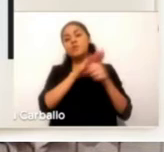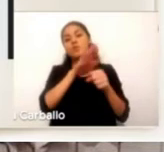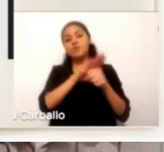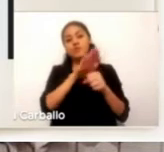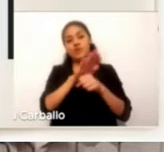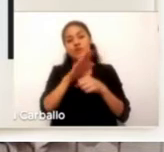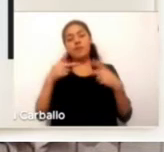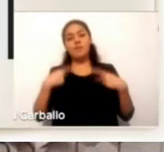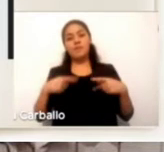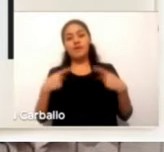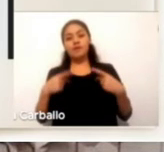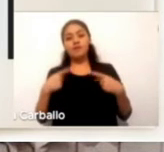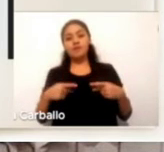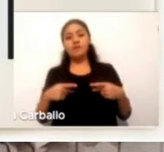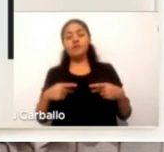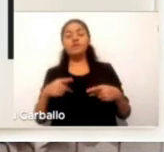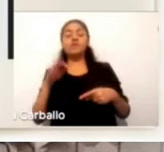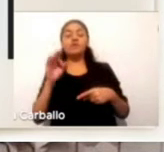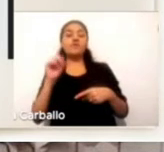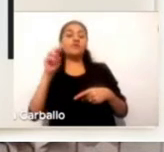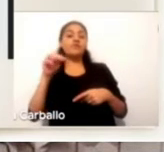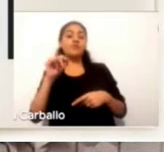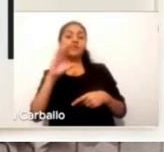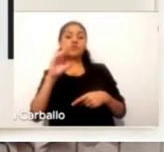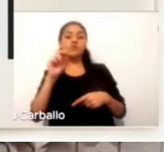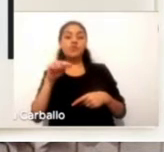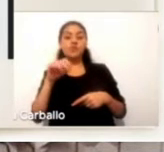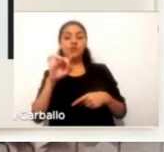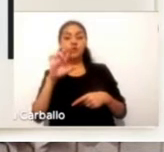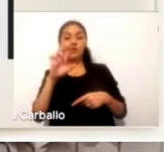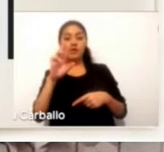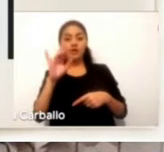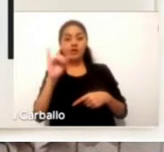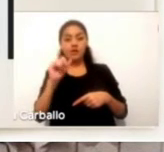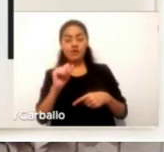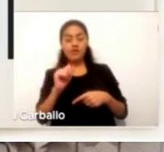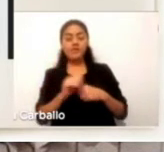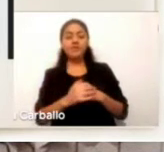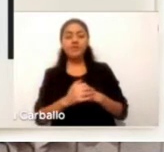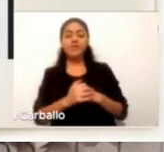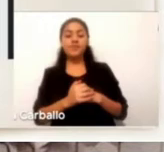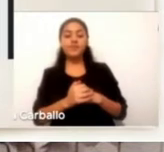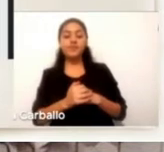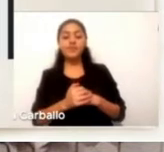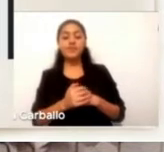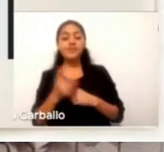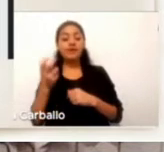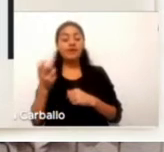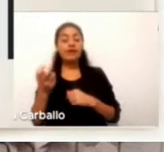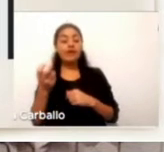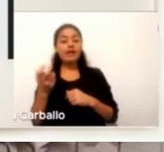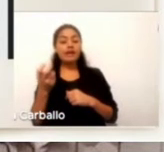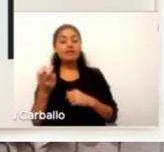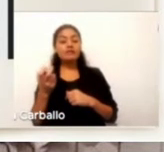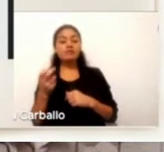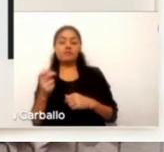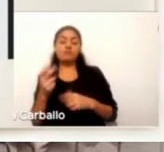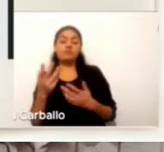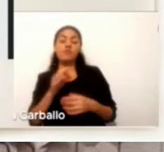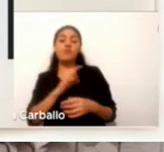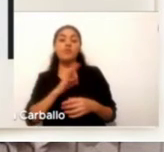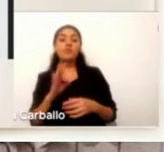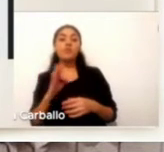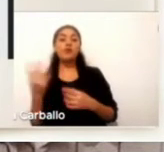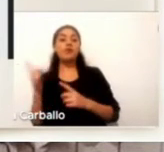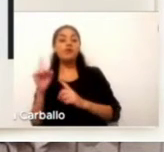como funcionaria se encuentre en el listado nominal de la entidad, ya que por su naturaleza, quienes emiten ahí el